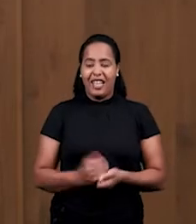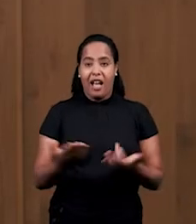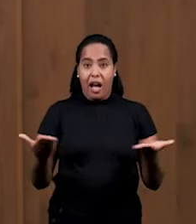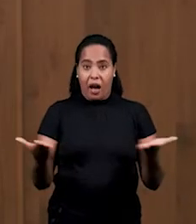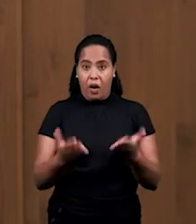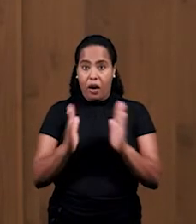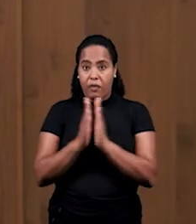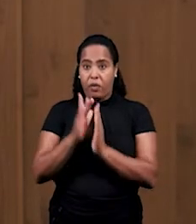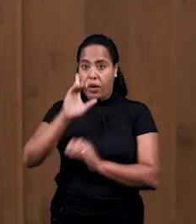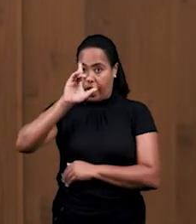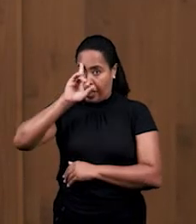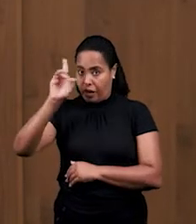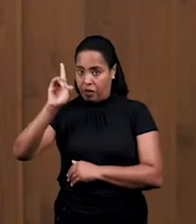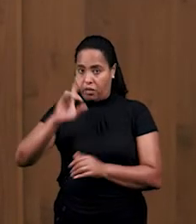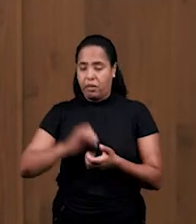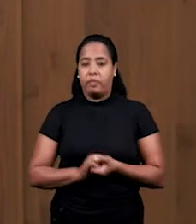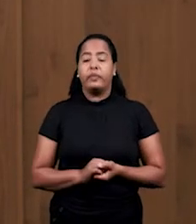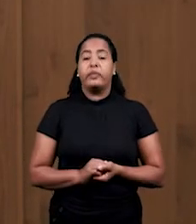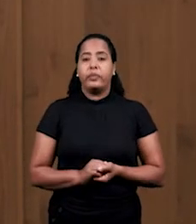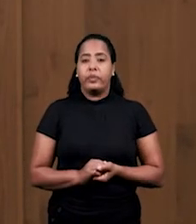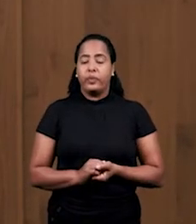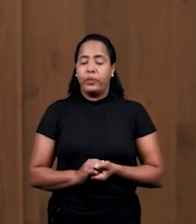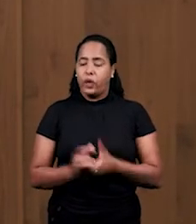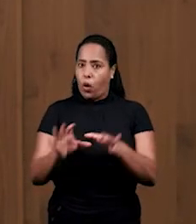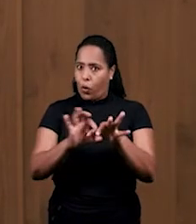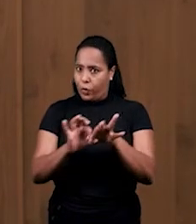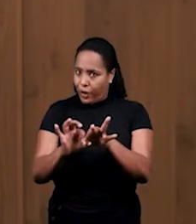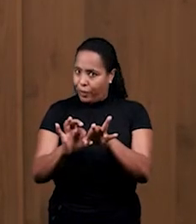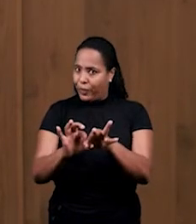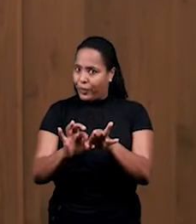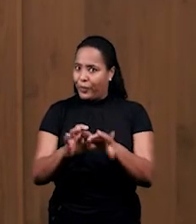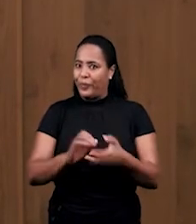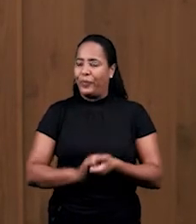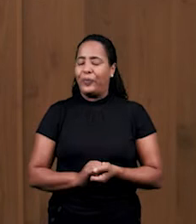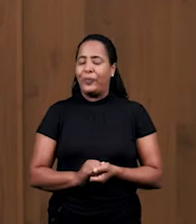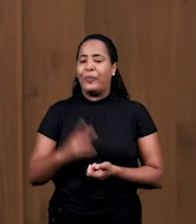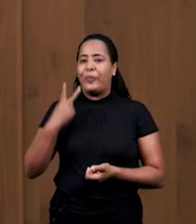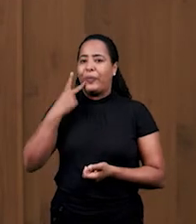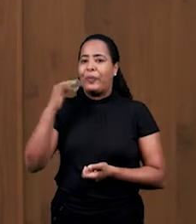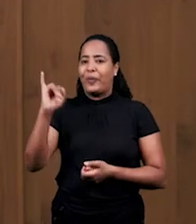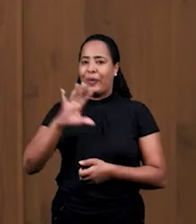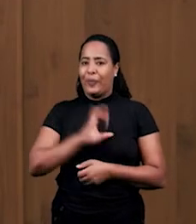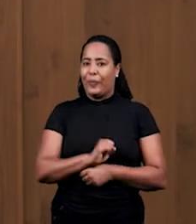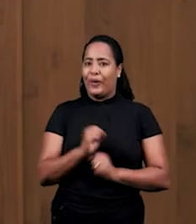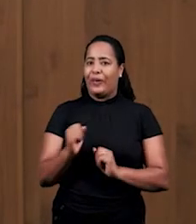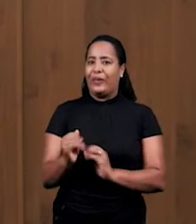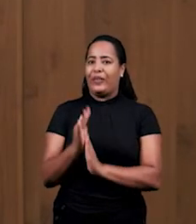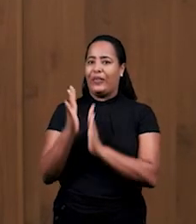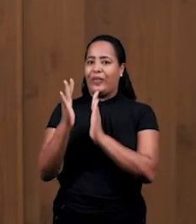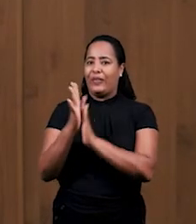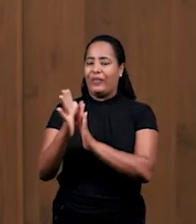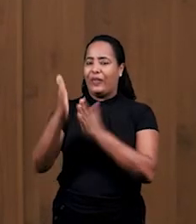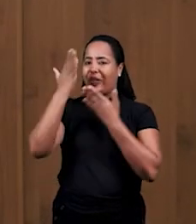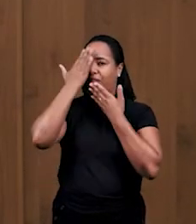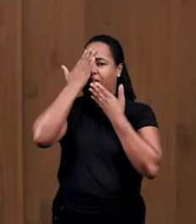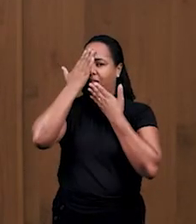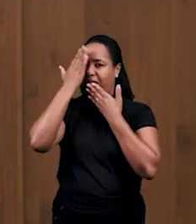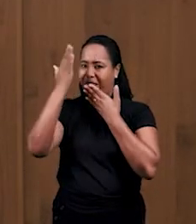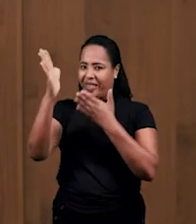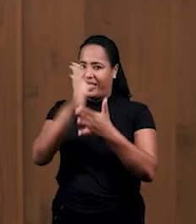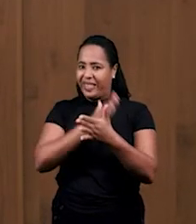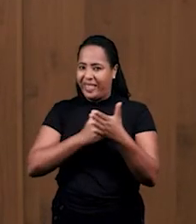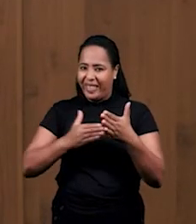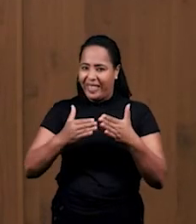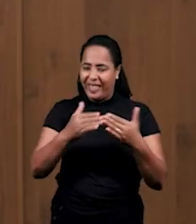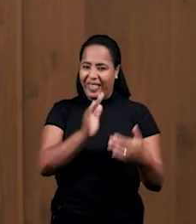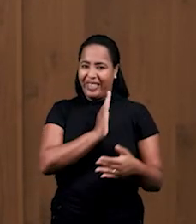ahora vamos a hacer una oración a nuestro Dios. Cierren sus ojos ahí. Padre querido, nosotros te alabamos, te agradecemos